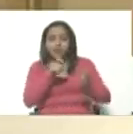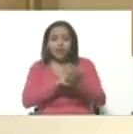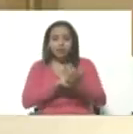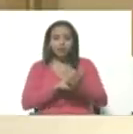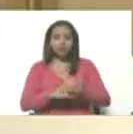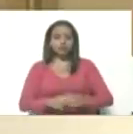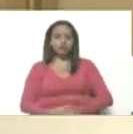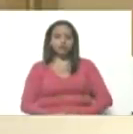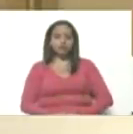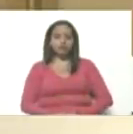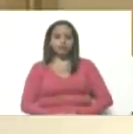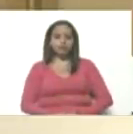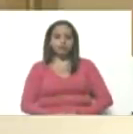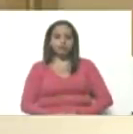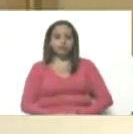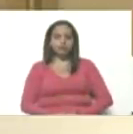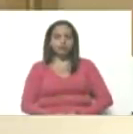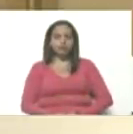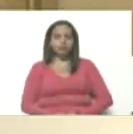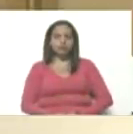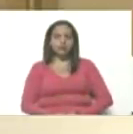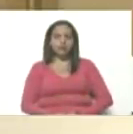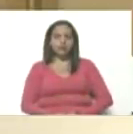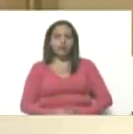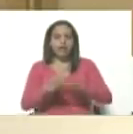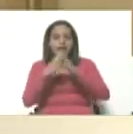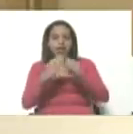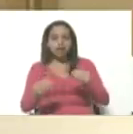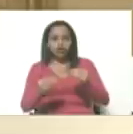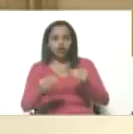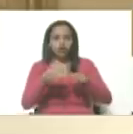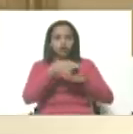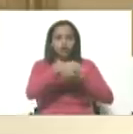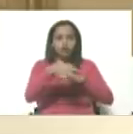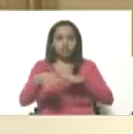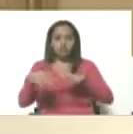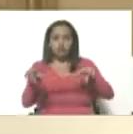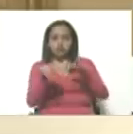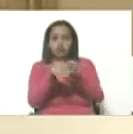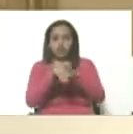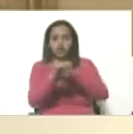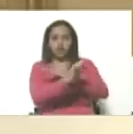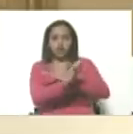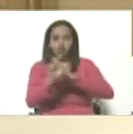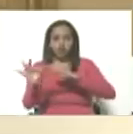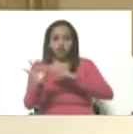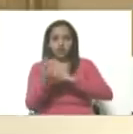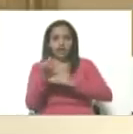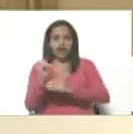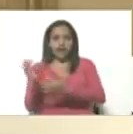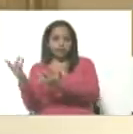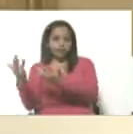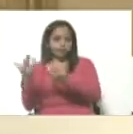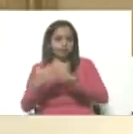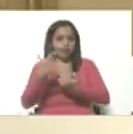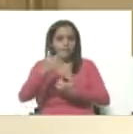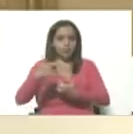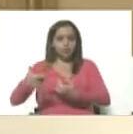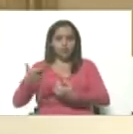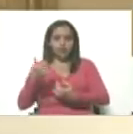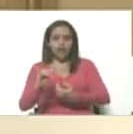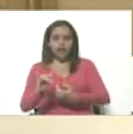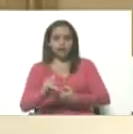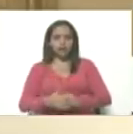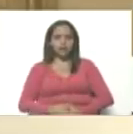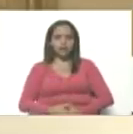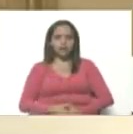activo importante que hay allí, en todos los municipios fronterizos que están recibiendo con nacionales, que están los